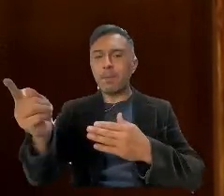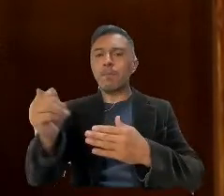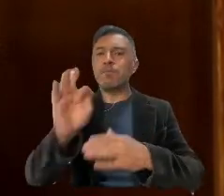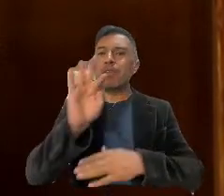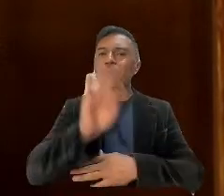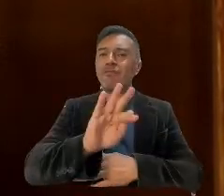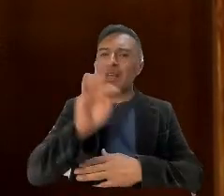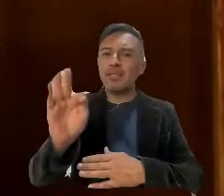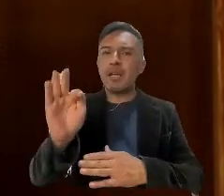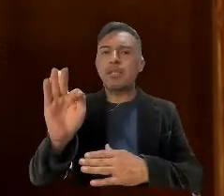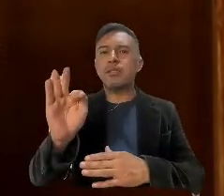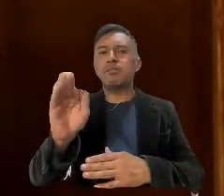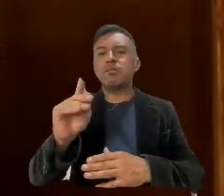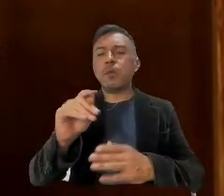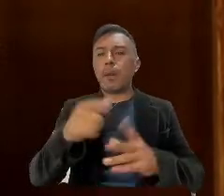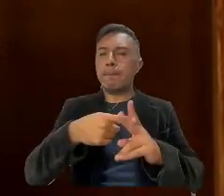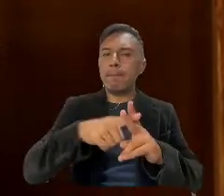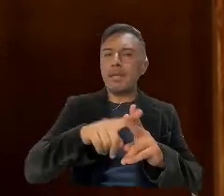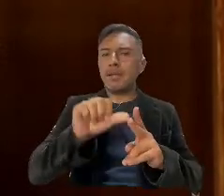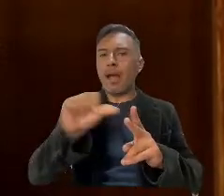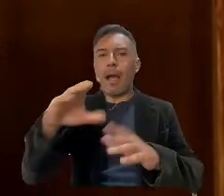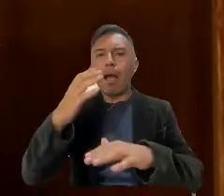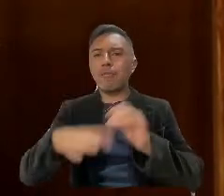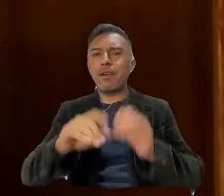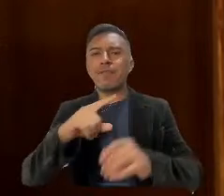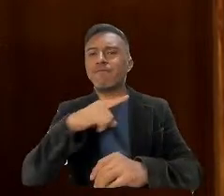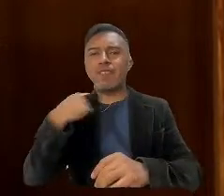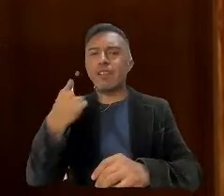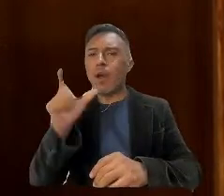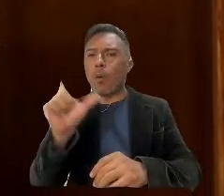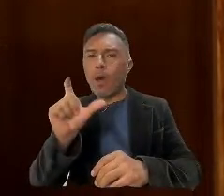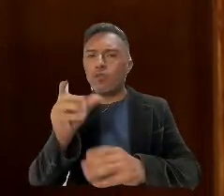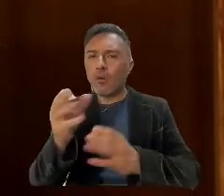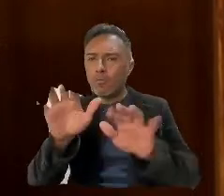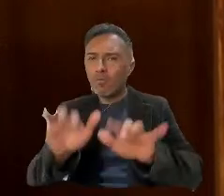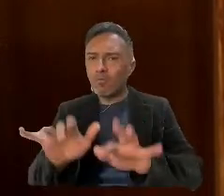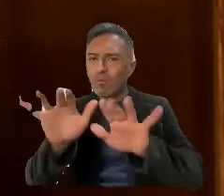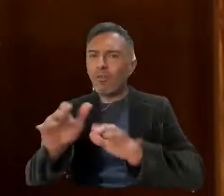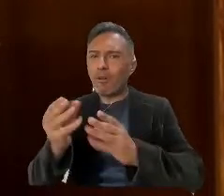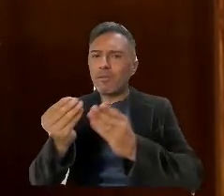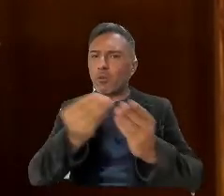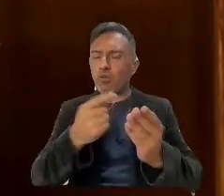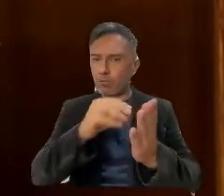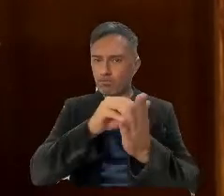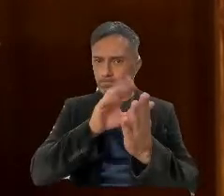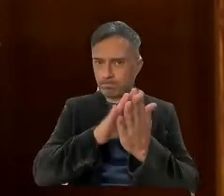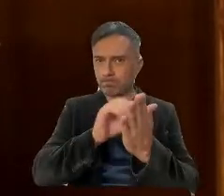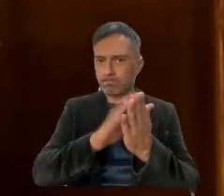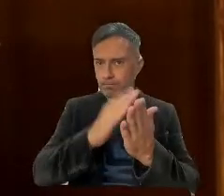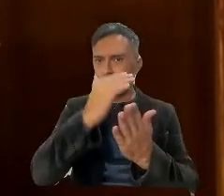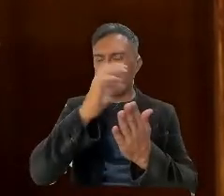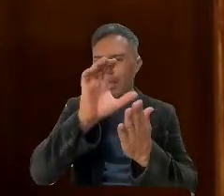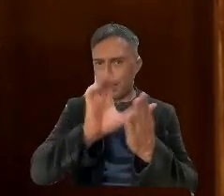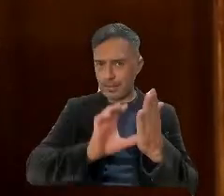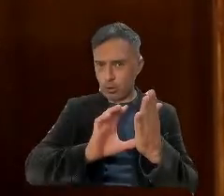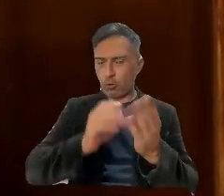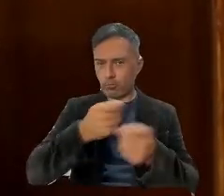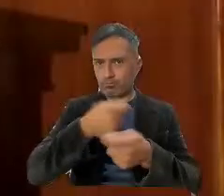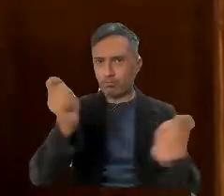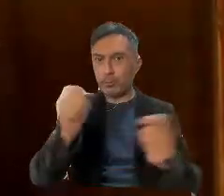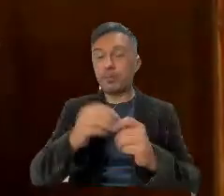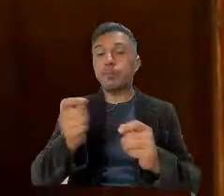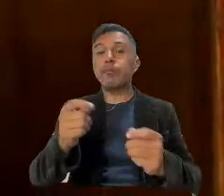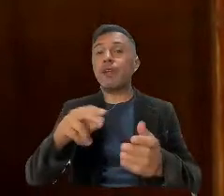para su entrega. Tercero, se derogan todas las disposiciones contrarias al presente decreto. Atentamente,